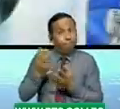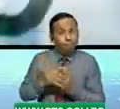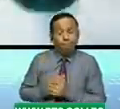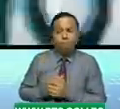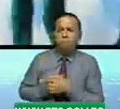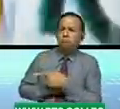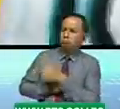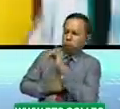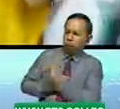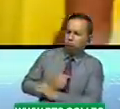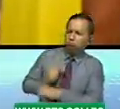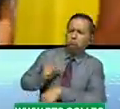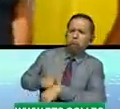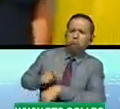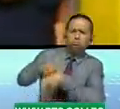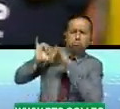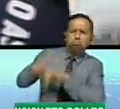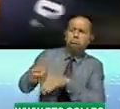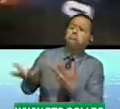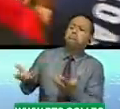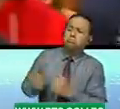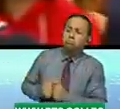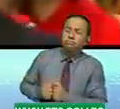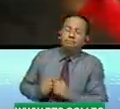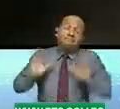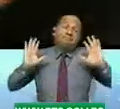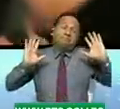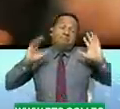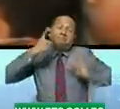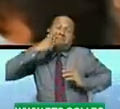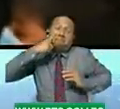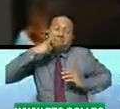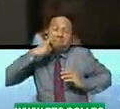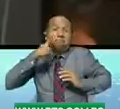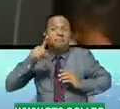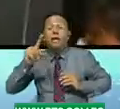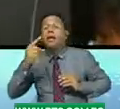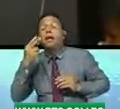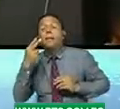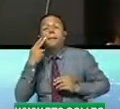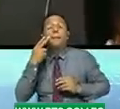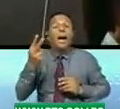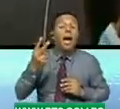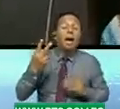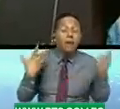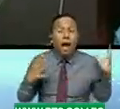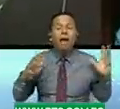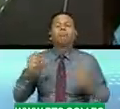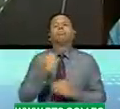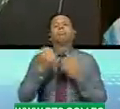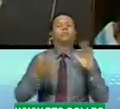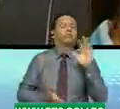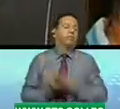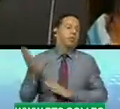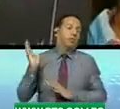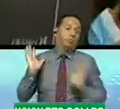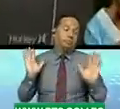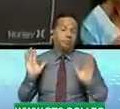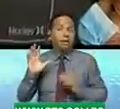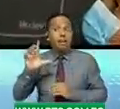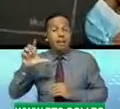qué hora piensa esperar aquí, más o menos? Hasta cuando podamos ver a alguien, más que sea lo que esperamos todos, Lionel